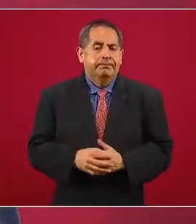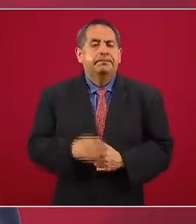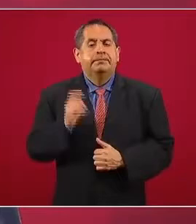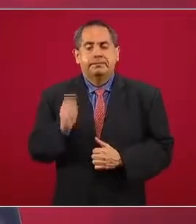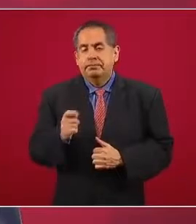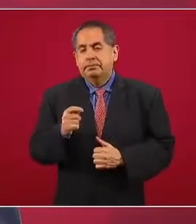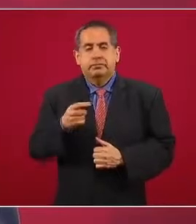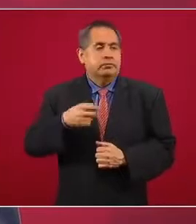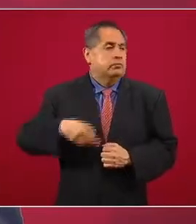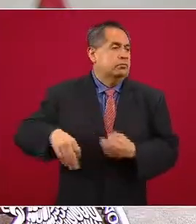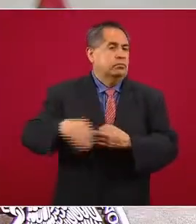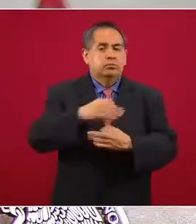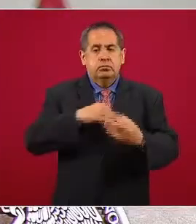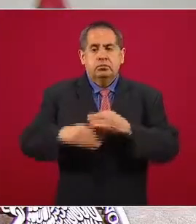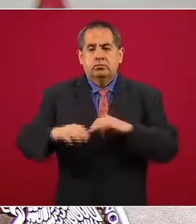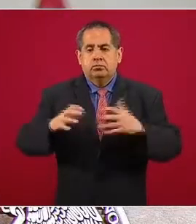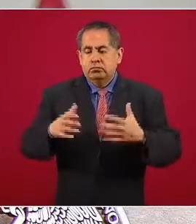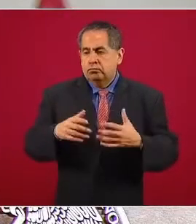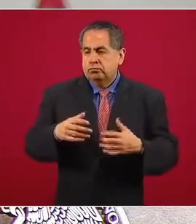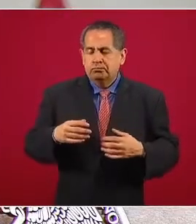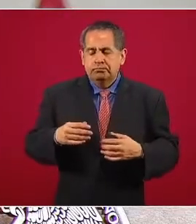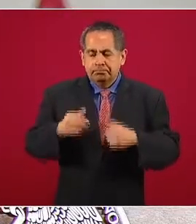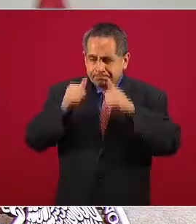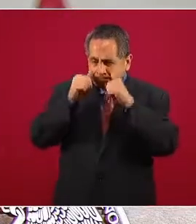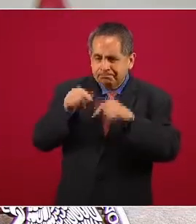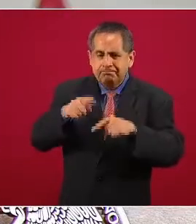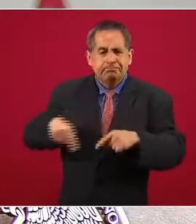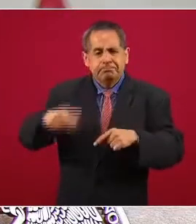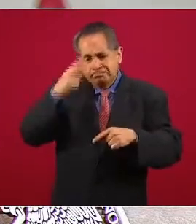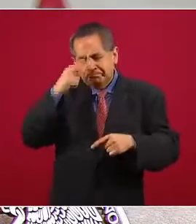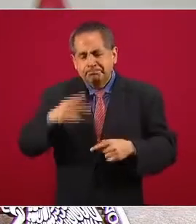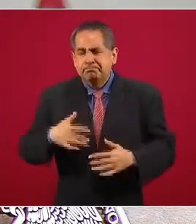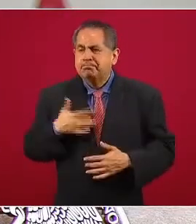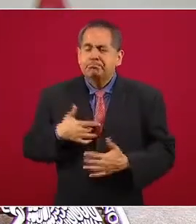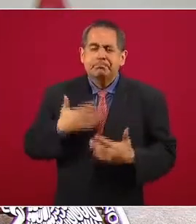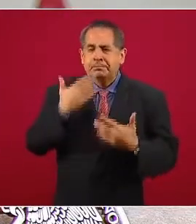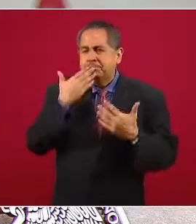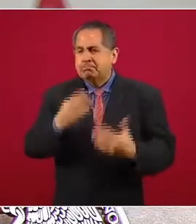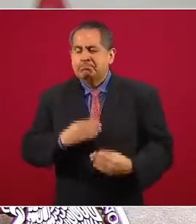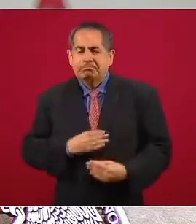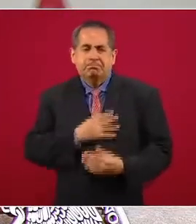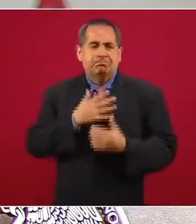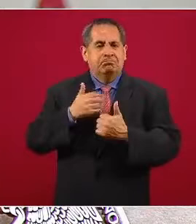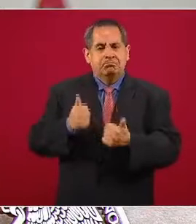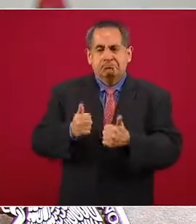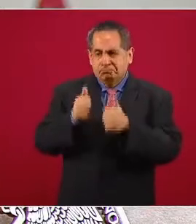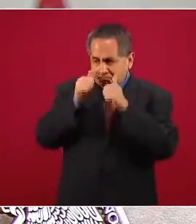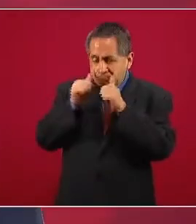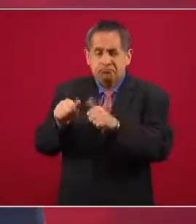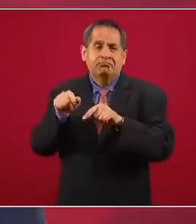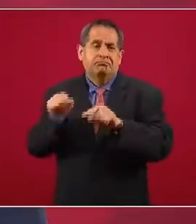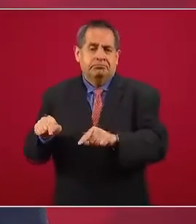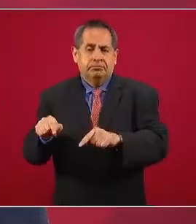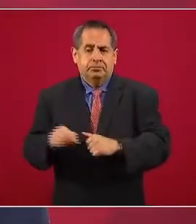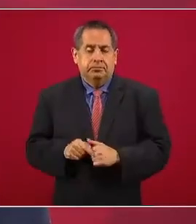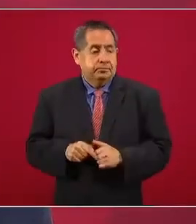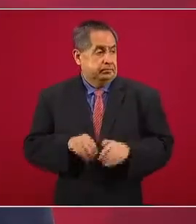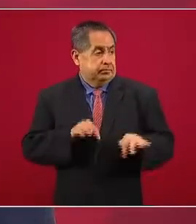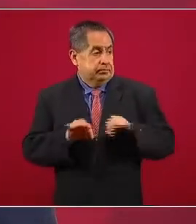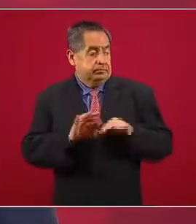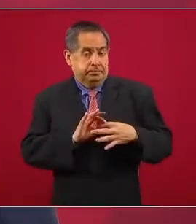todos nos interesa el bienestar de México, y que al final, cuando trabajamos en